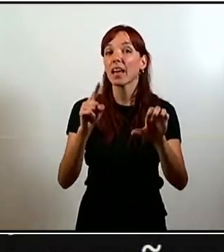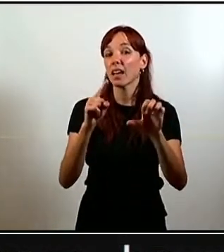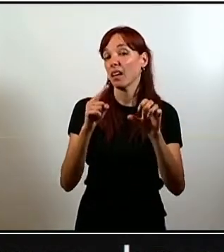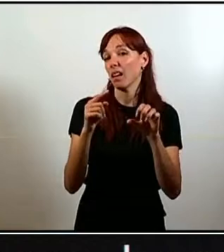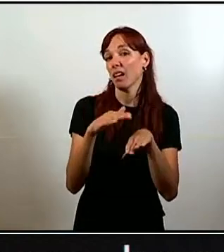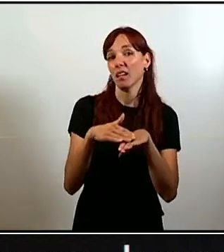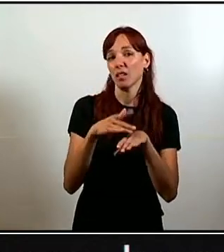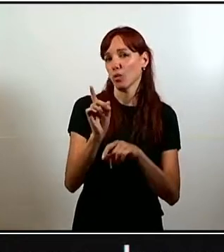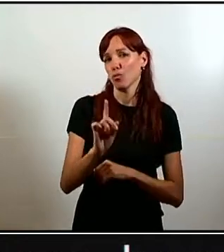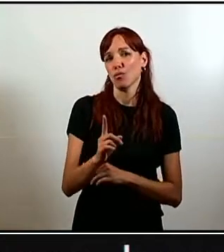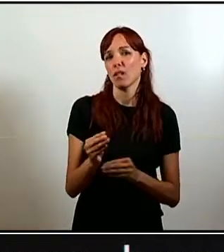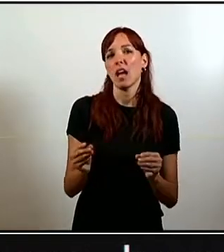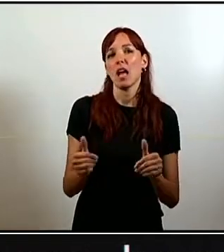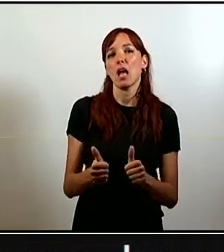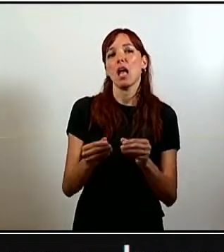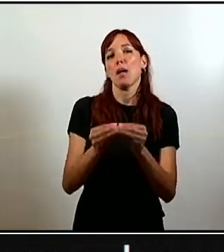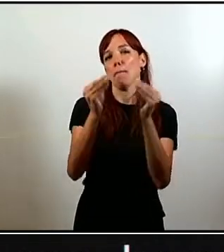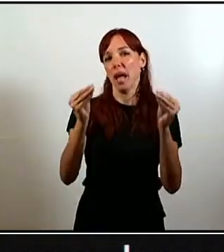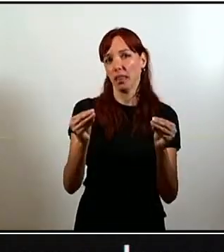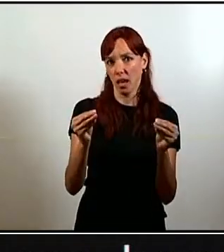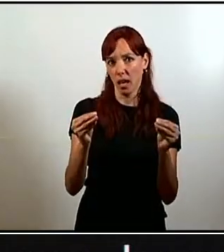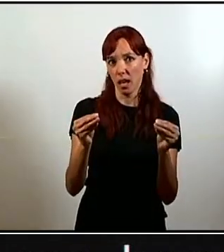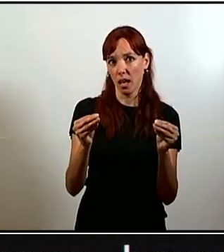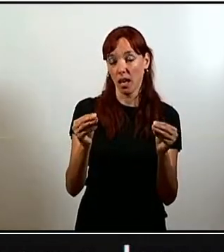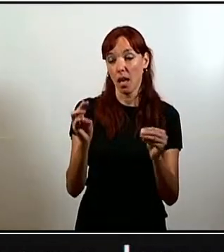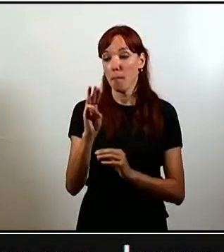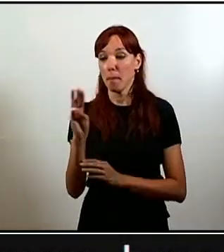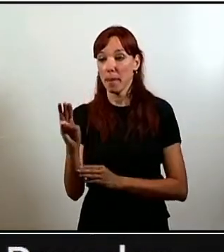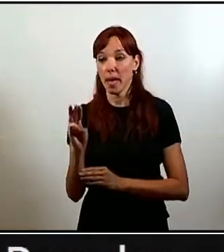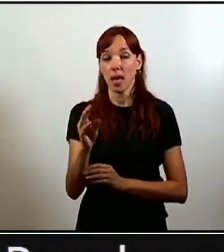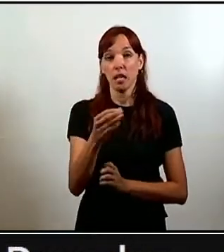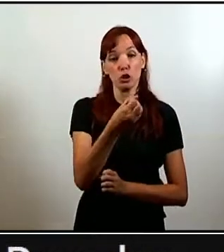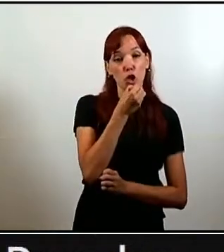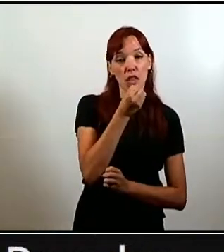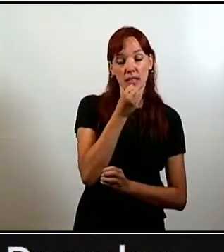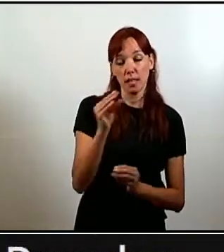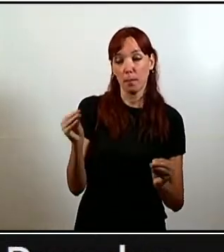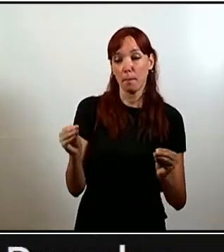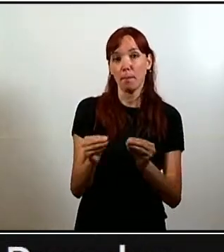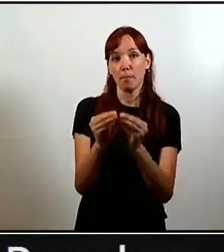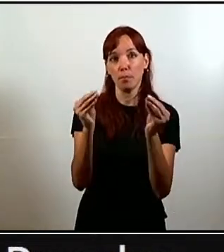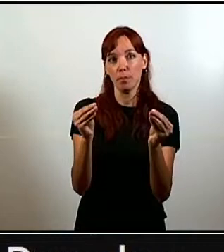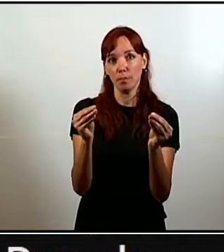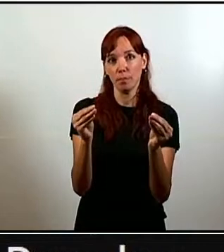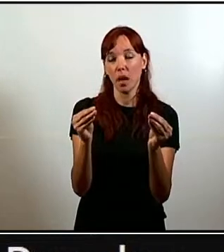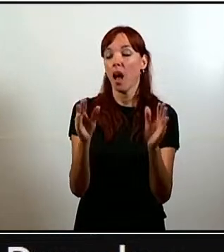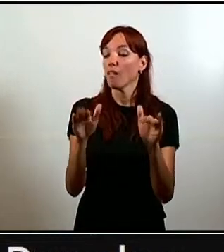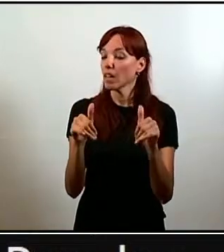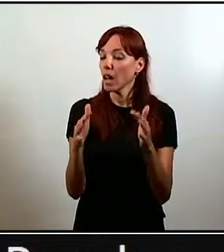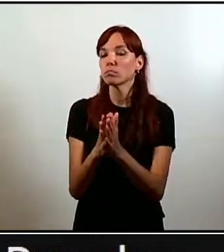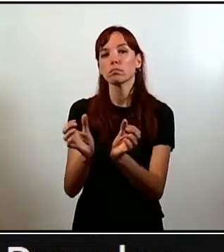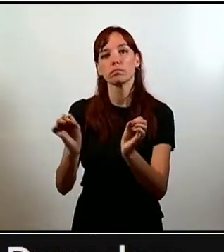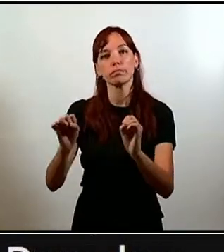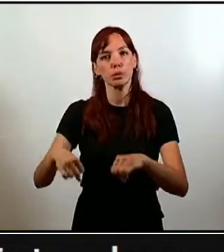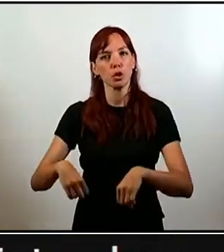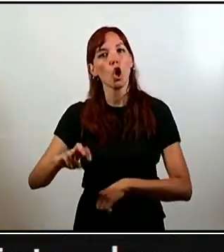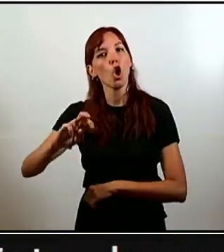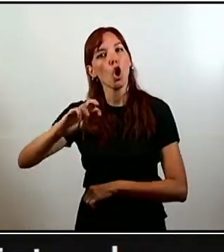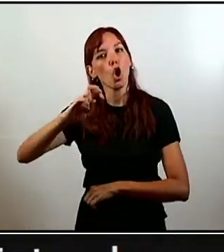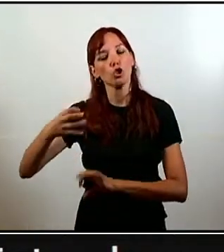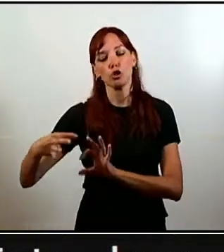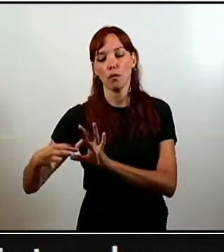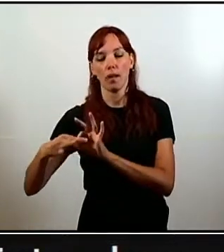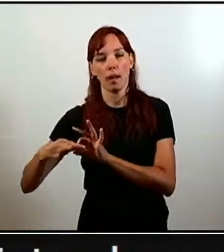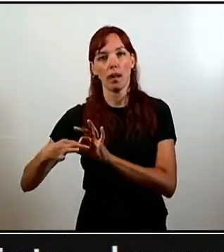mi partido, el Partido Popular, con los mismos escaños que el Partido Socialista, logra ponerse de acuerdo con otro partido político que tiene